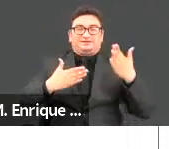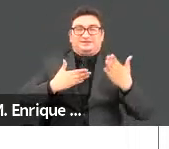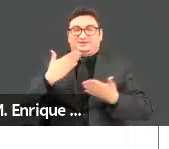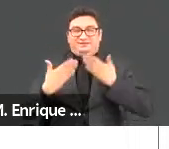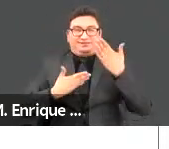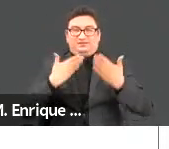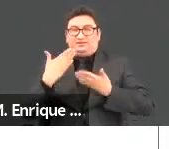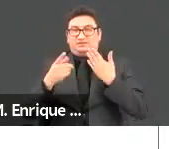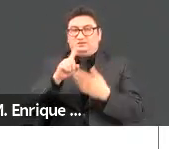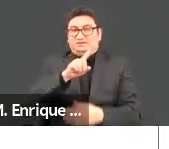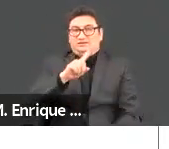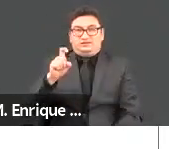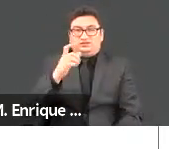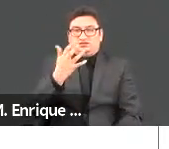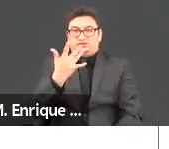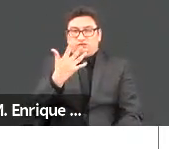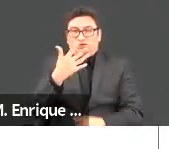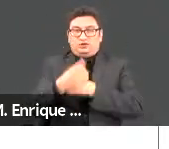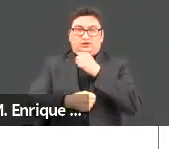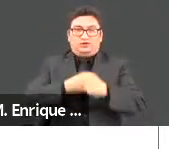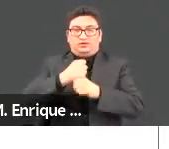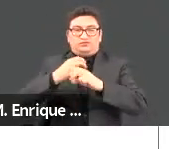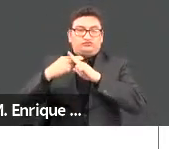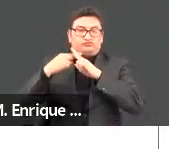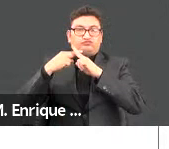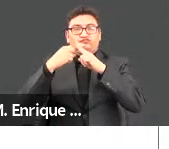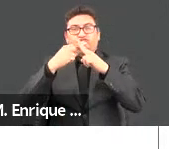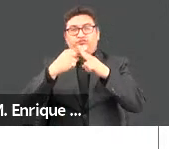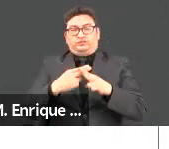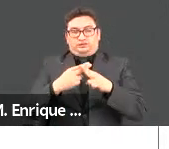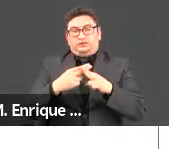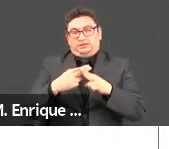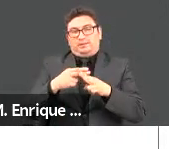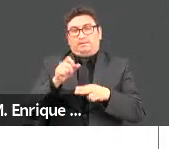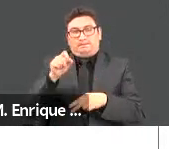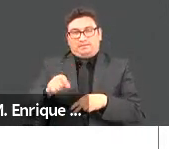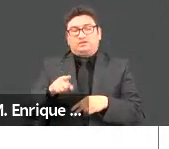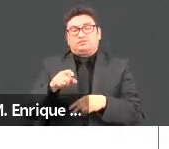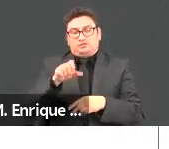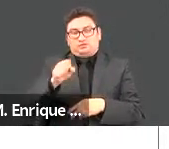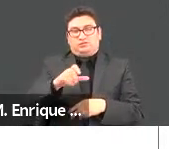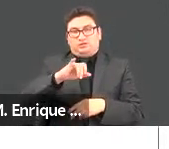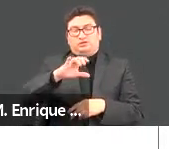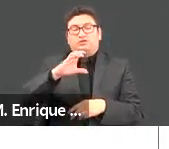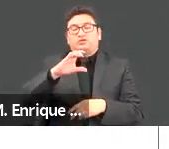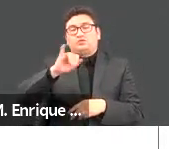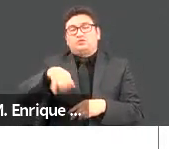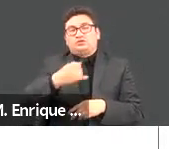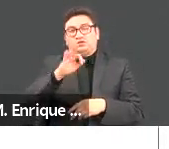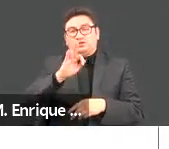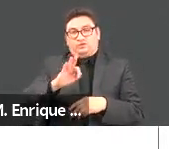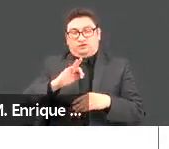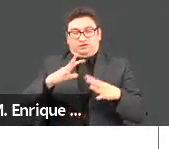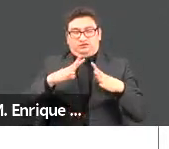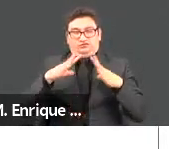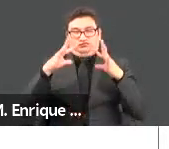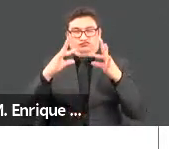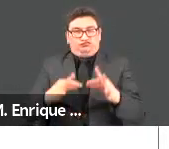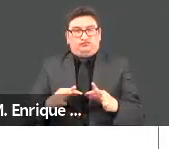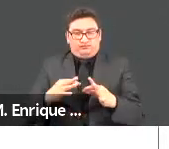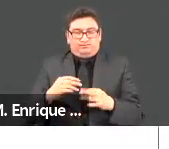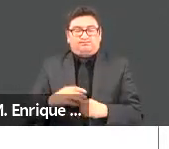el 150 aniversario de la creación del Semanario Judicial de la